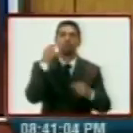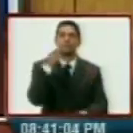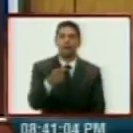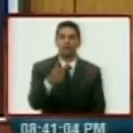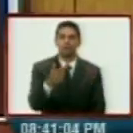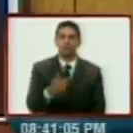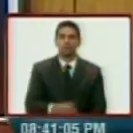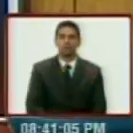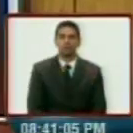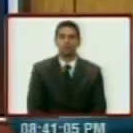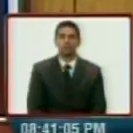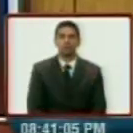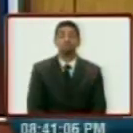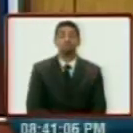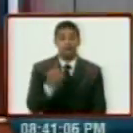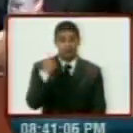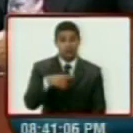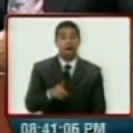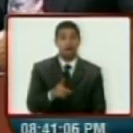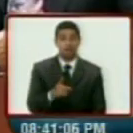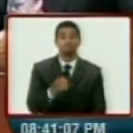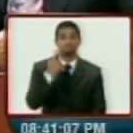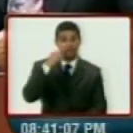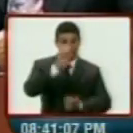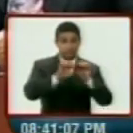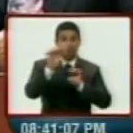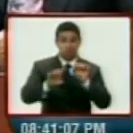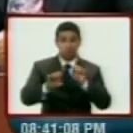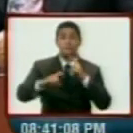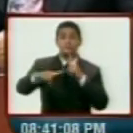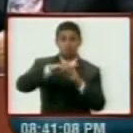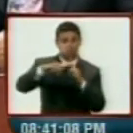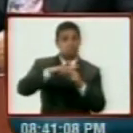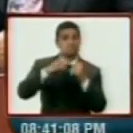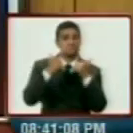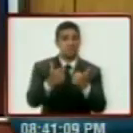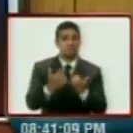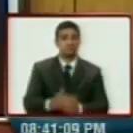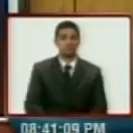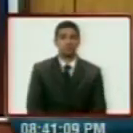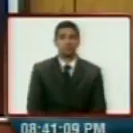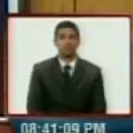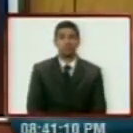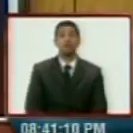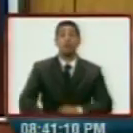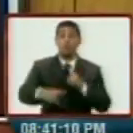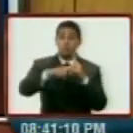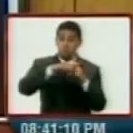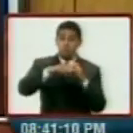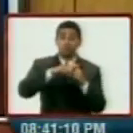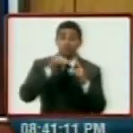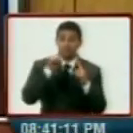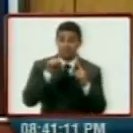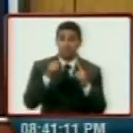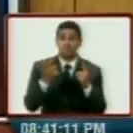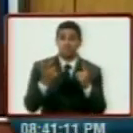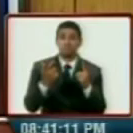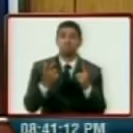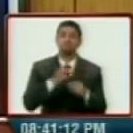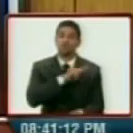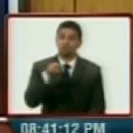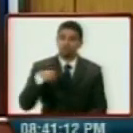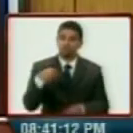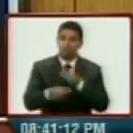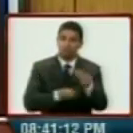ofensiva económica tiene como propósito destacar las fuerzas productivas en el país, garantizar el abastecimiento y precios justos para los